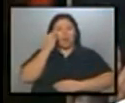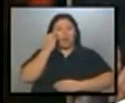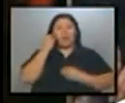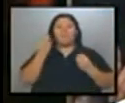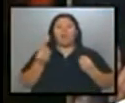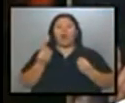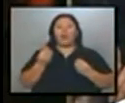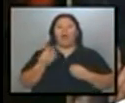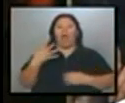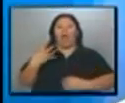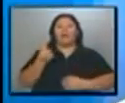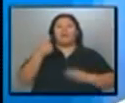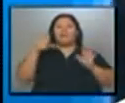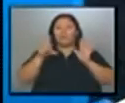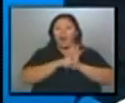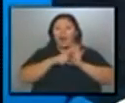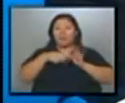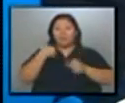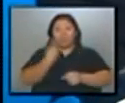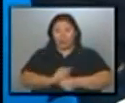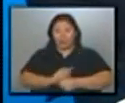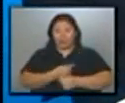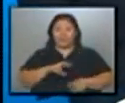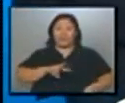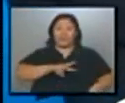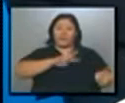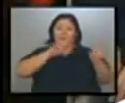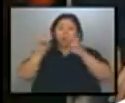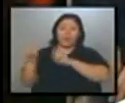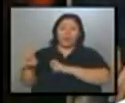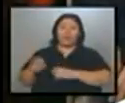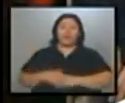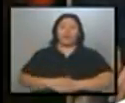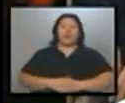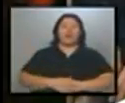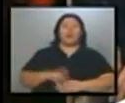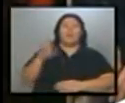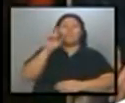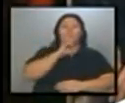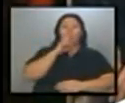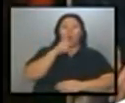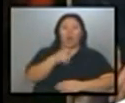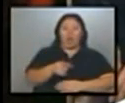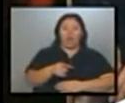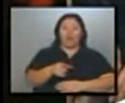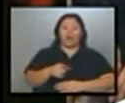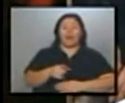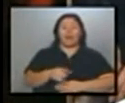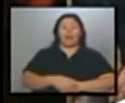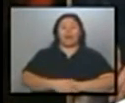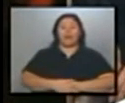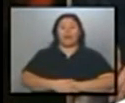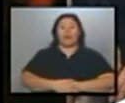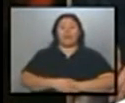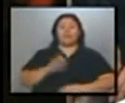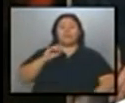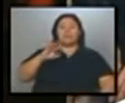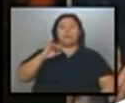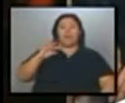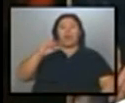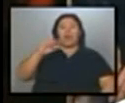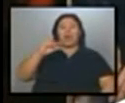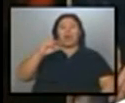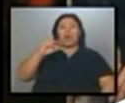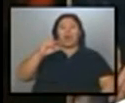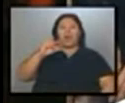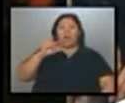atención, está muy bien. Una abuela de 42 años. La ex de Palermo, Jacqueline Dutra. Mira. Jacqueline Dutra